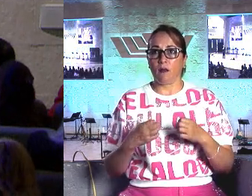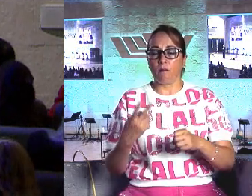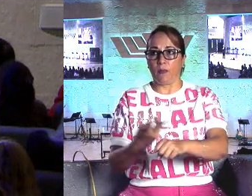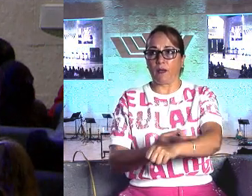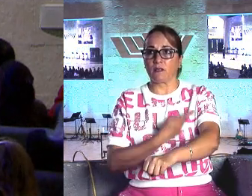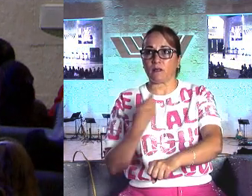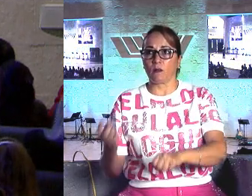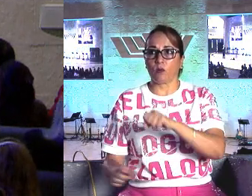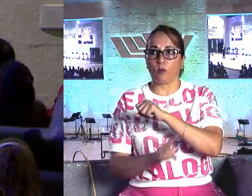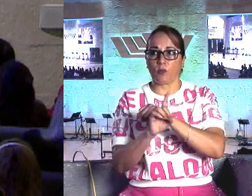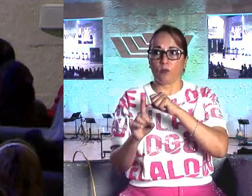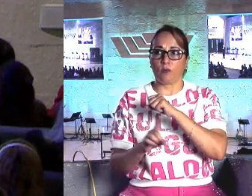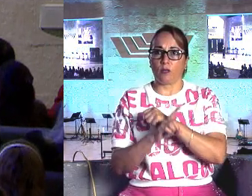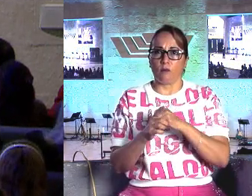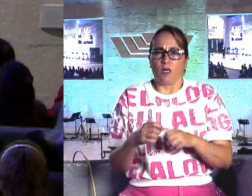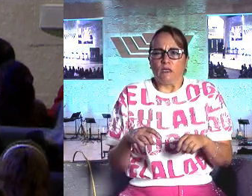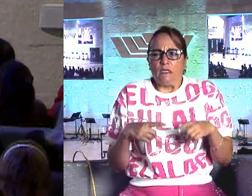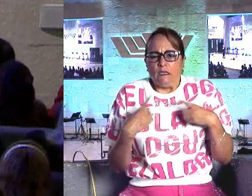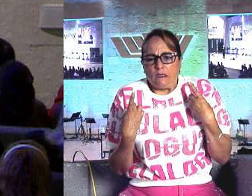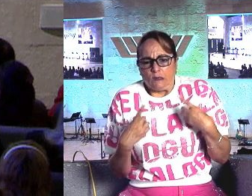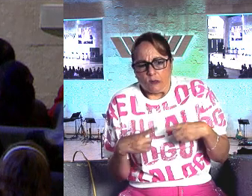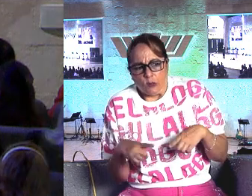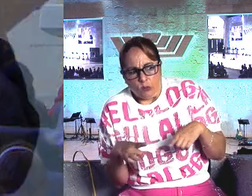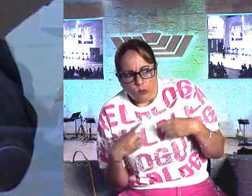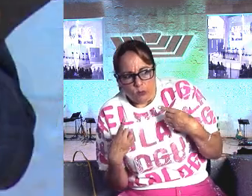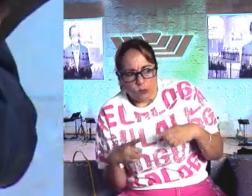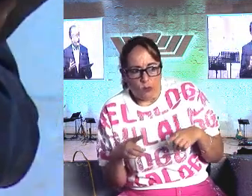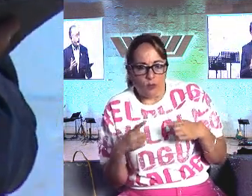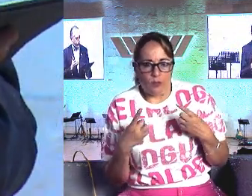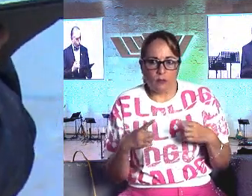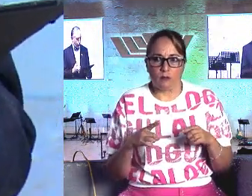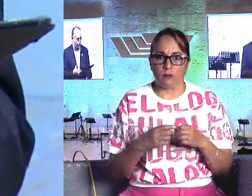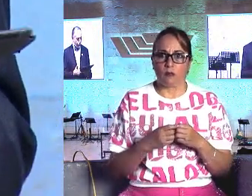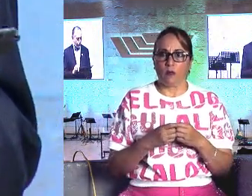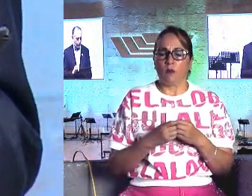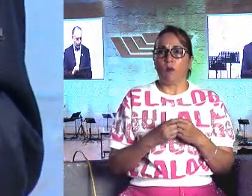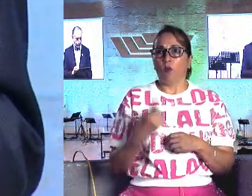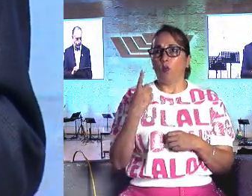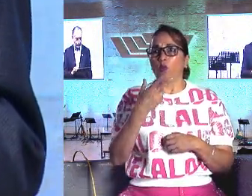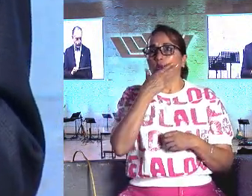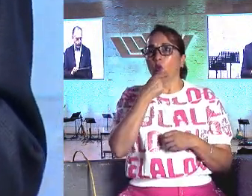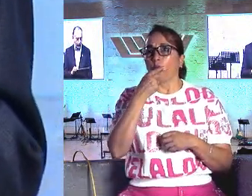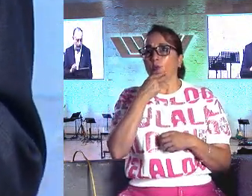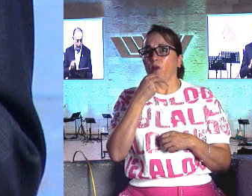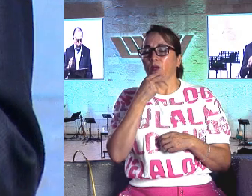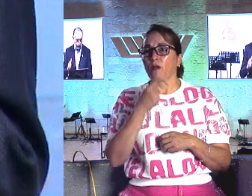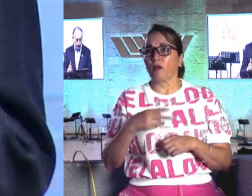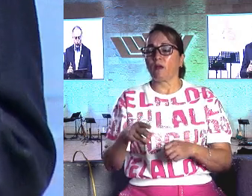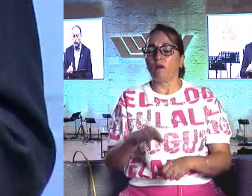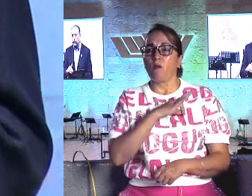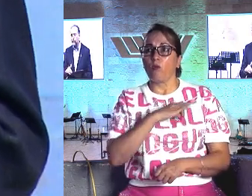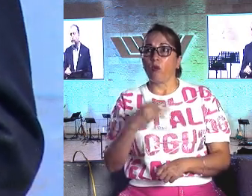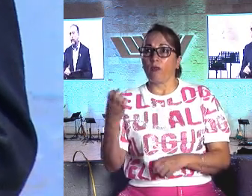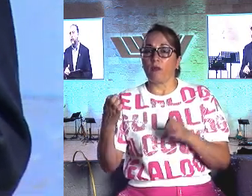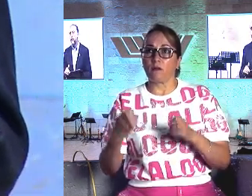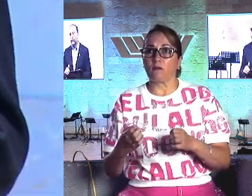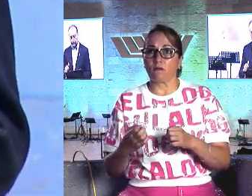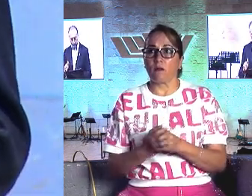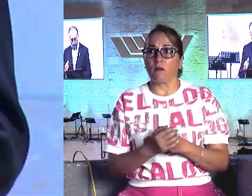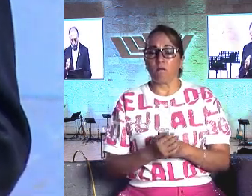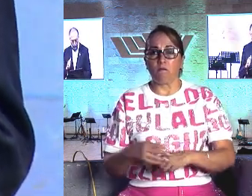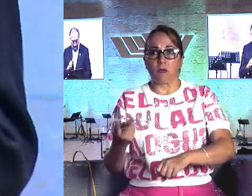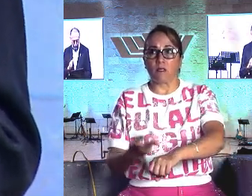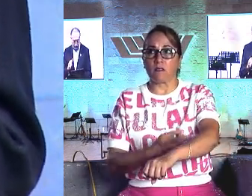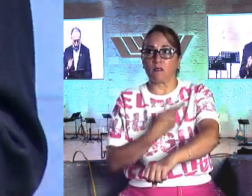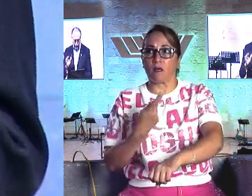al que le roban algo que puede experimentar una aflicción derivada de una injusticia,